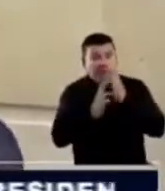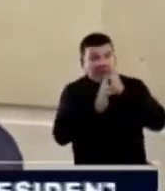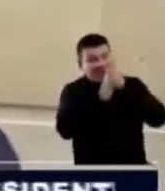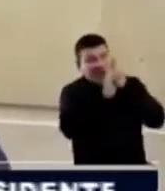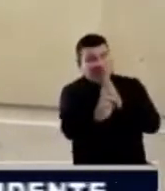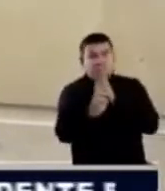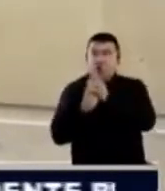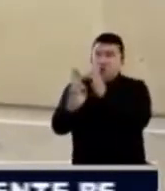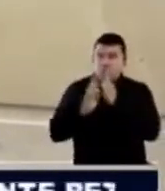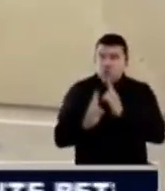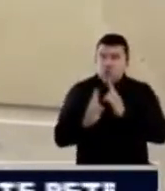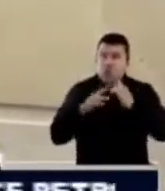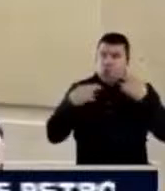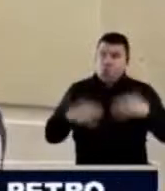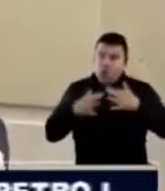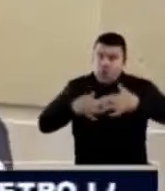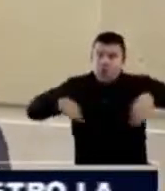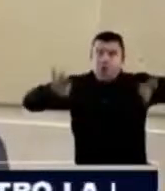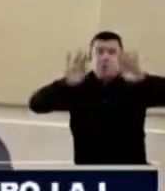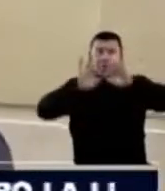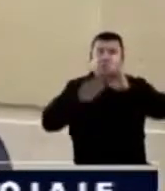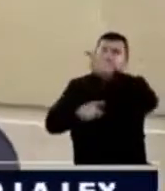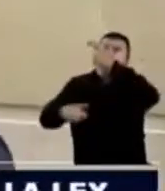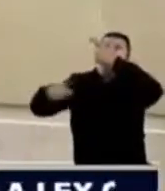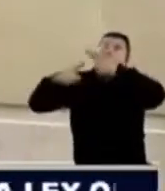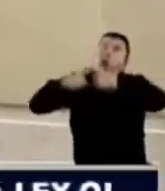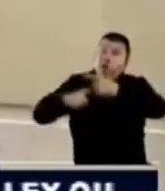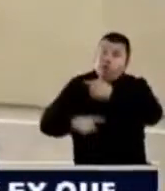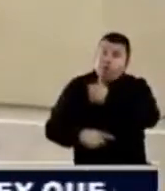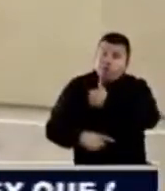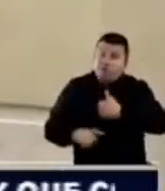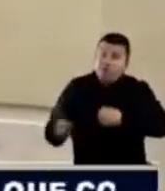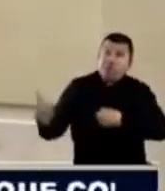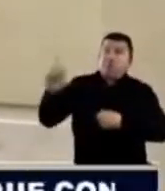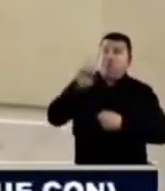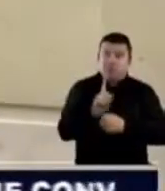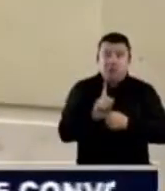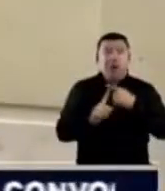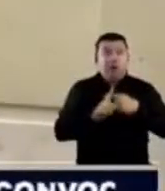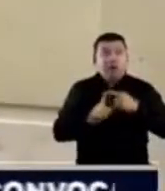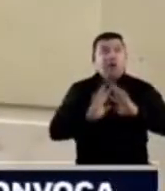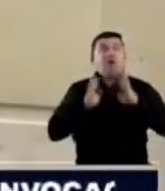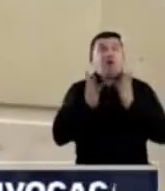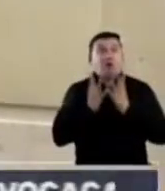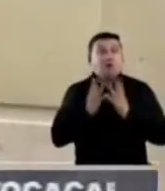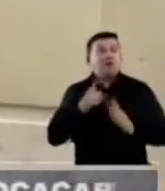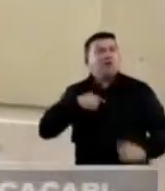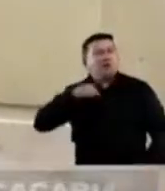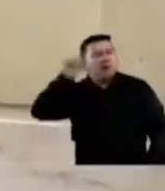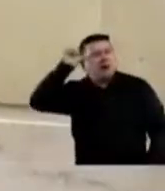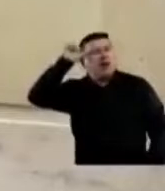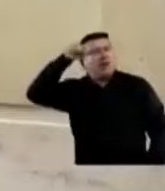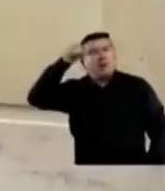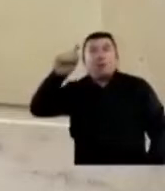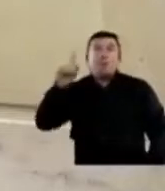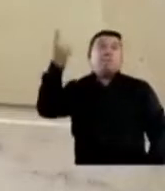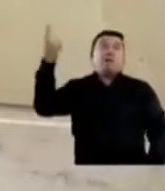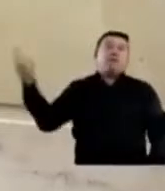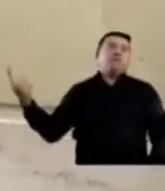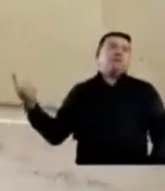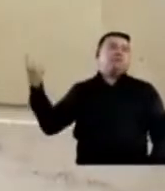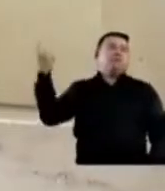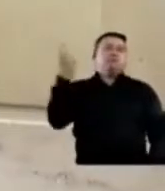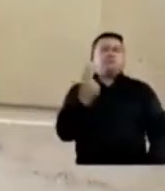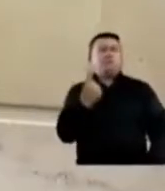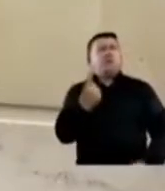Chocó para sumarlos a su triunfo en el año 2022.